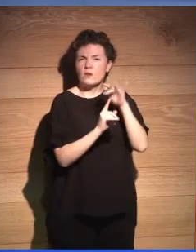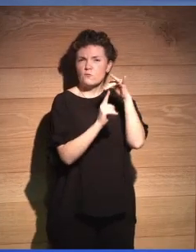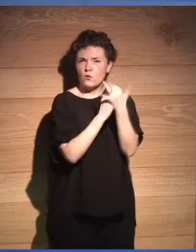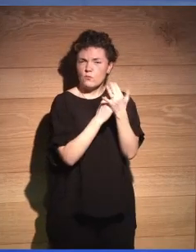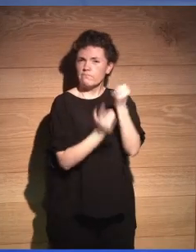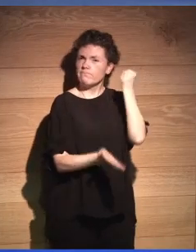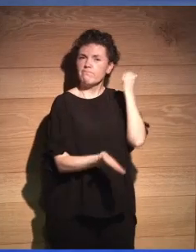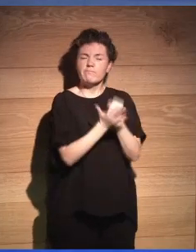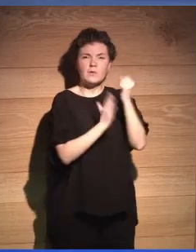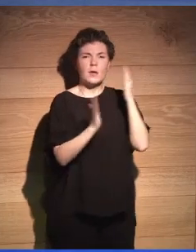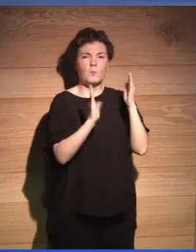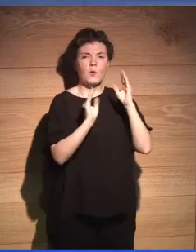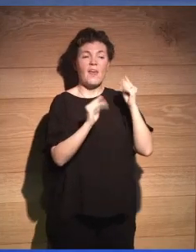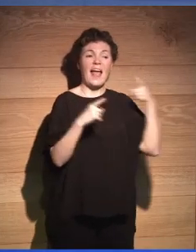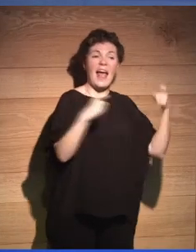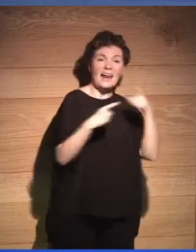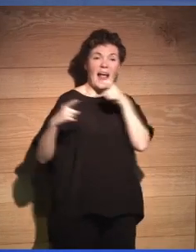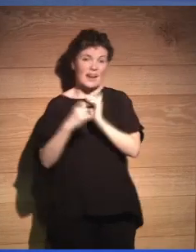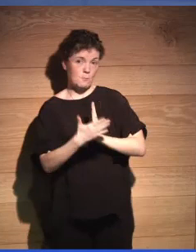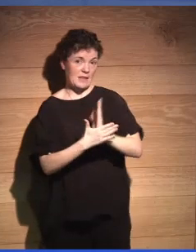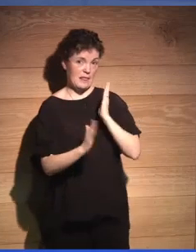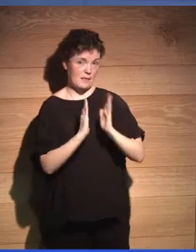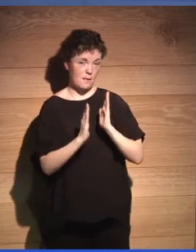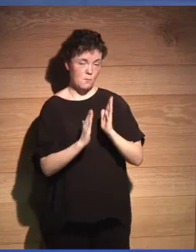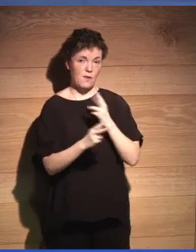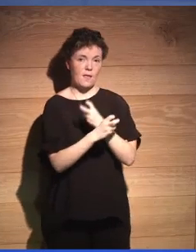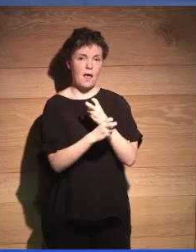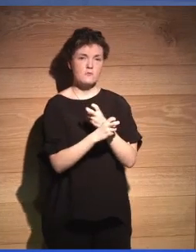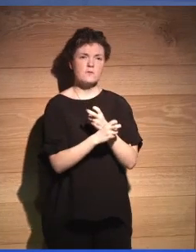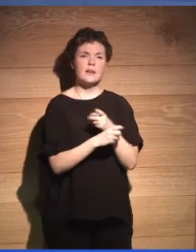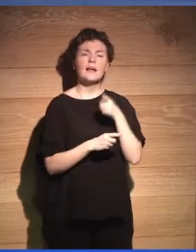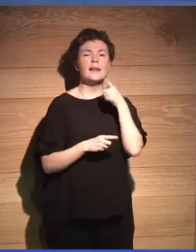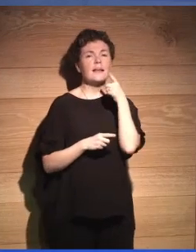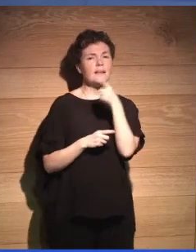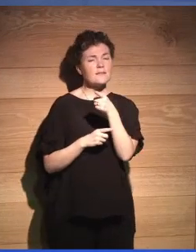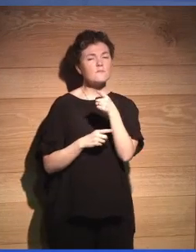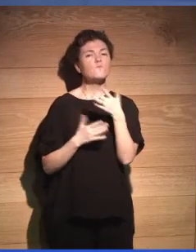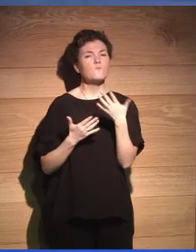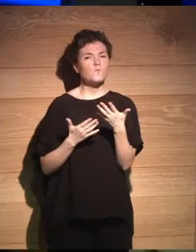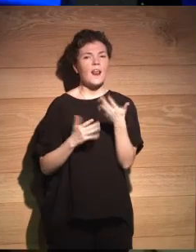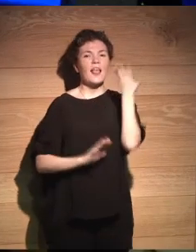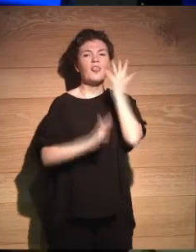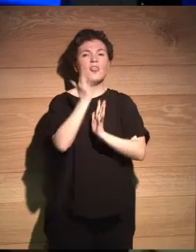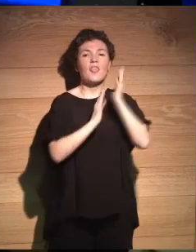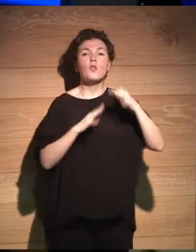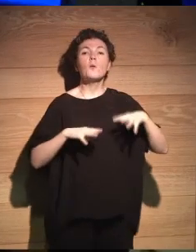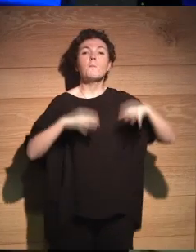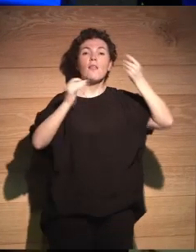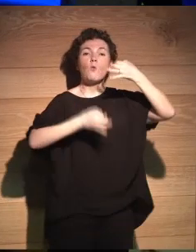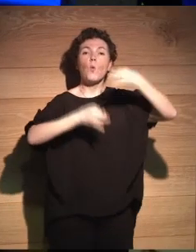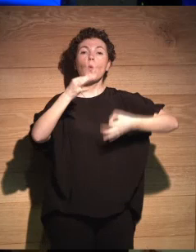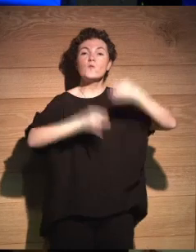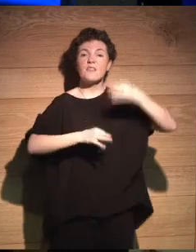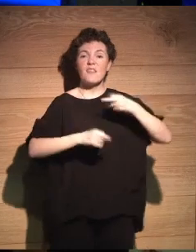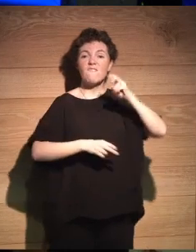más marcaron la época de entreguerras en Austria. Por este acontecimiento aquí, que fue el incendio del Palacio de la